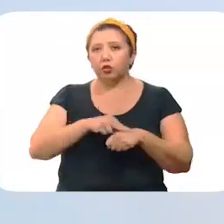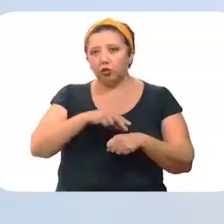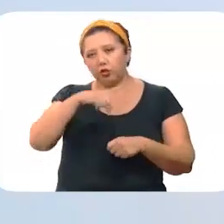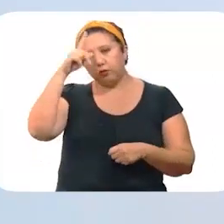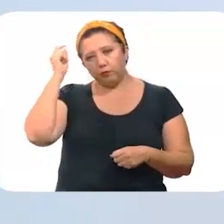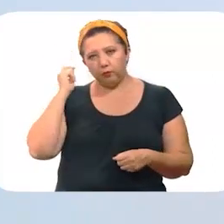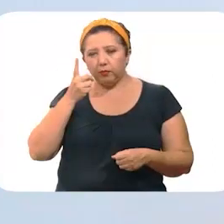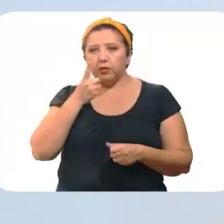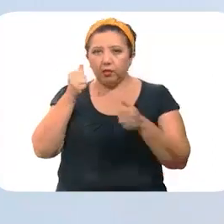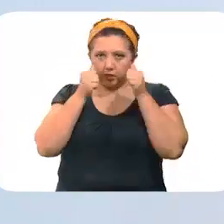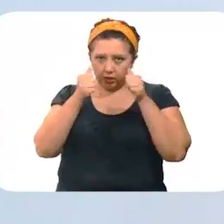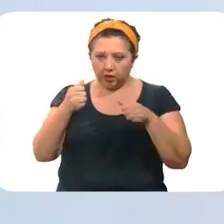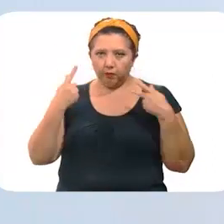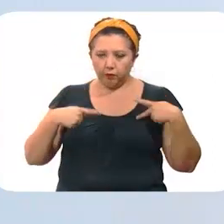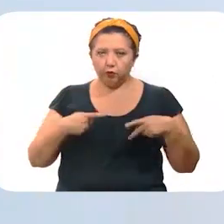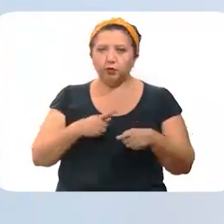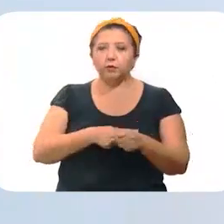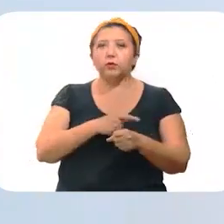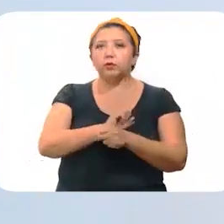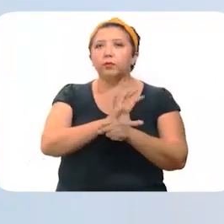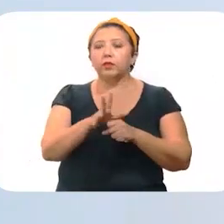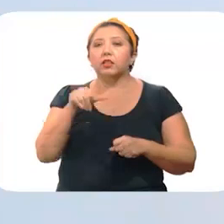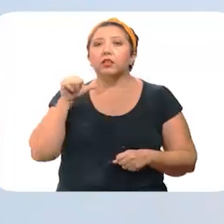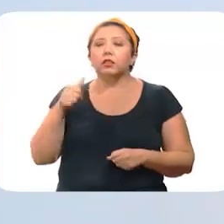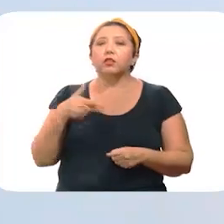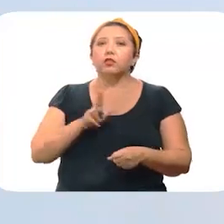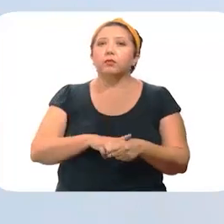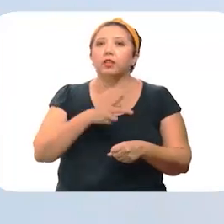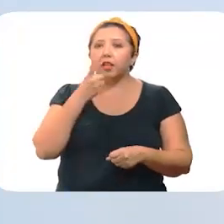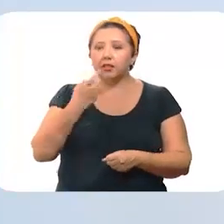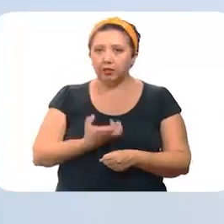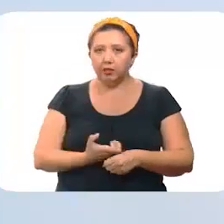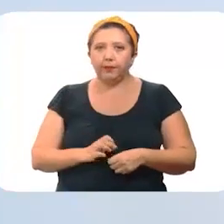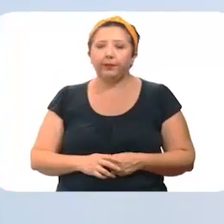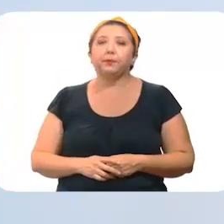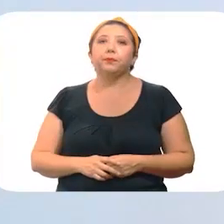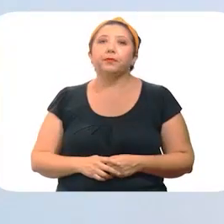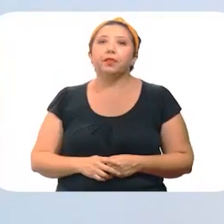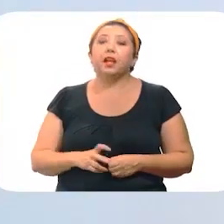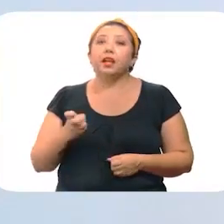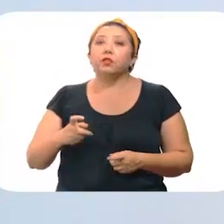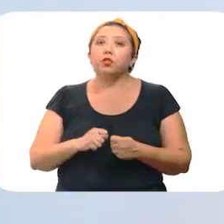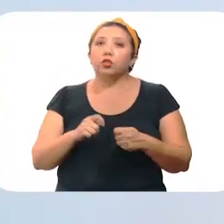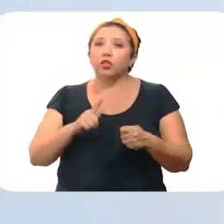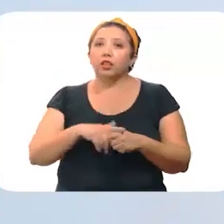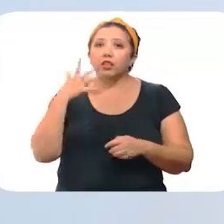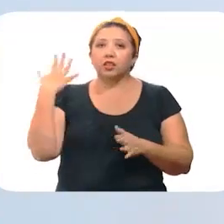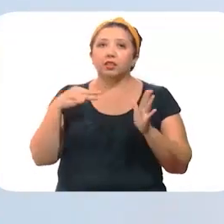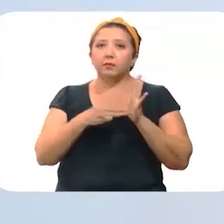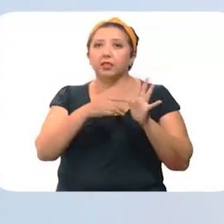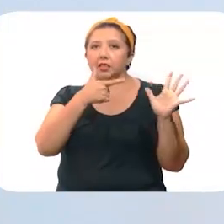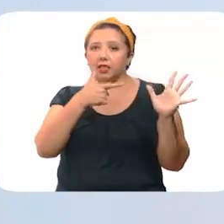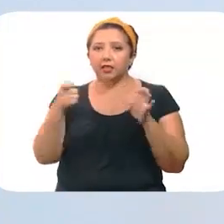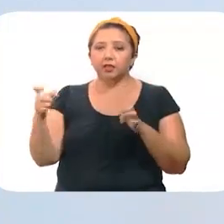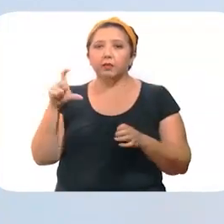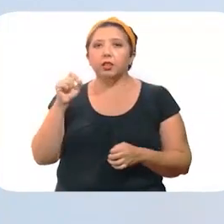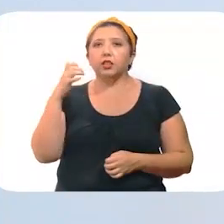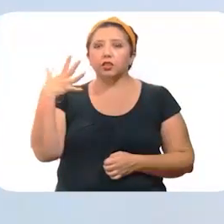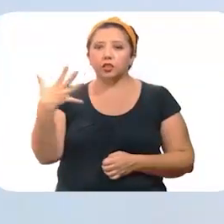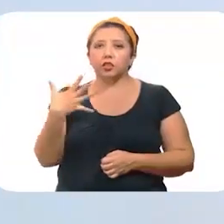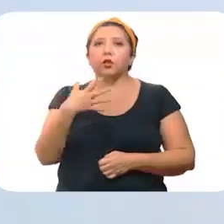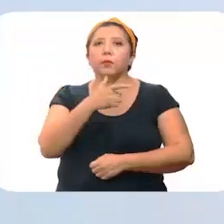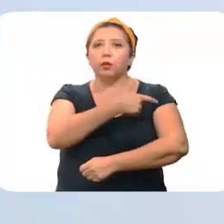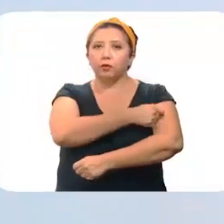salud de primera línea de las áreas COVID de 16 hospitales y clínicas del estado. Es un total de 10.725 vacunas